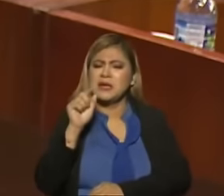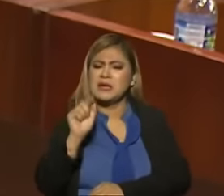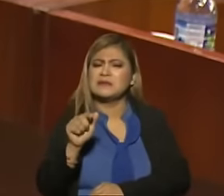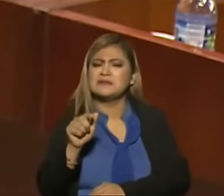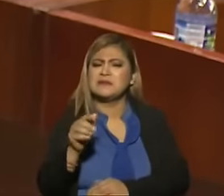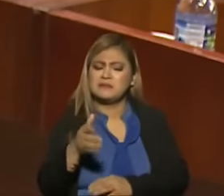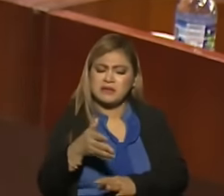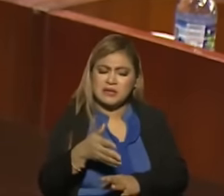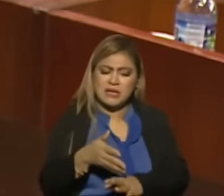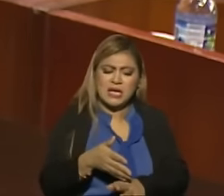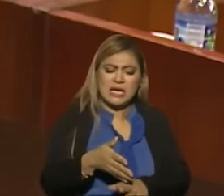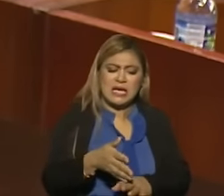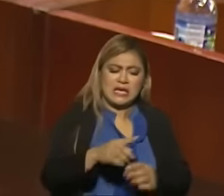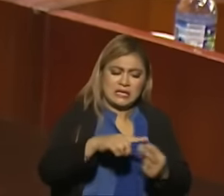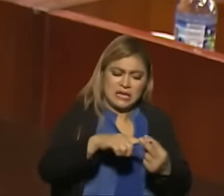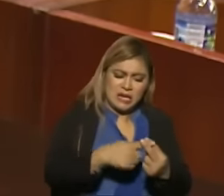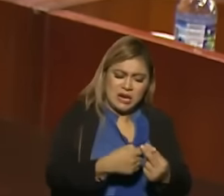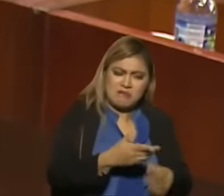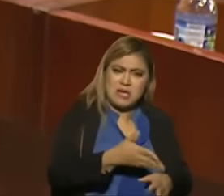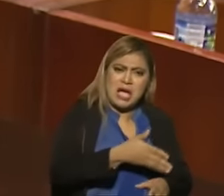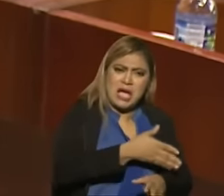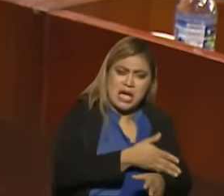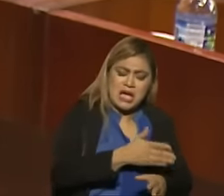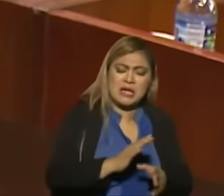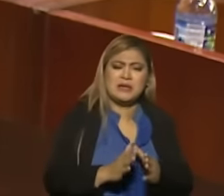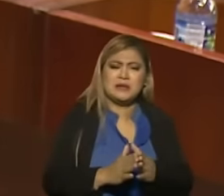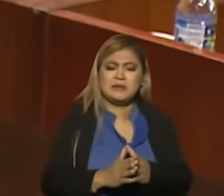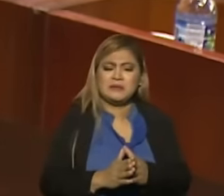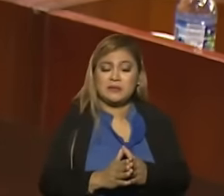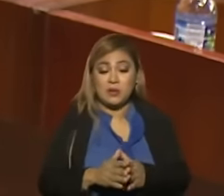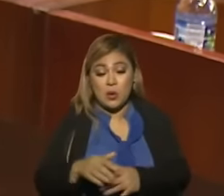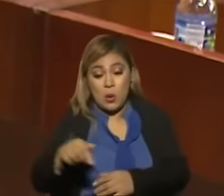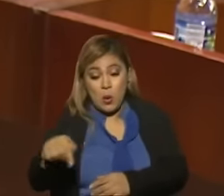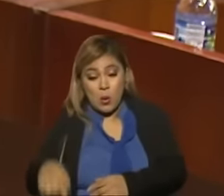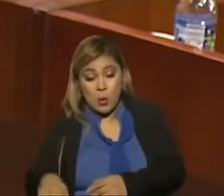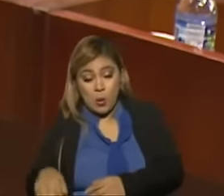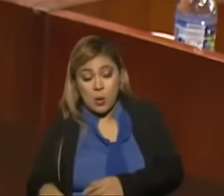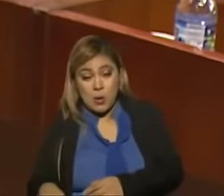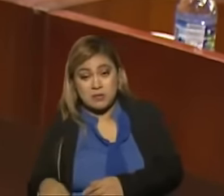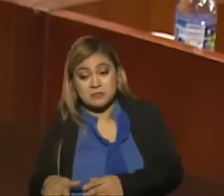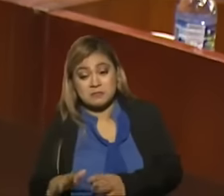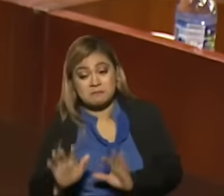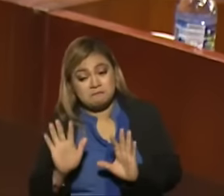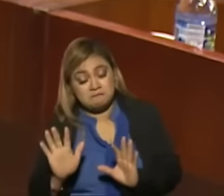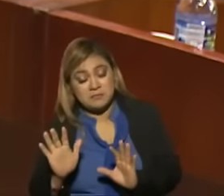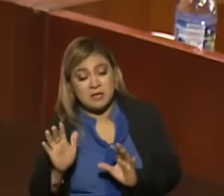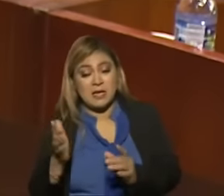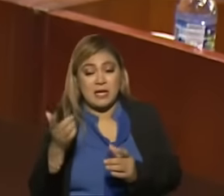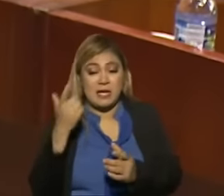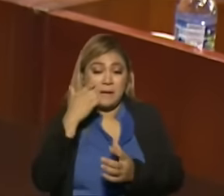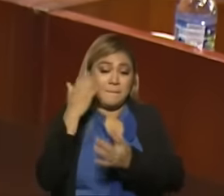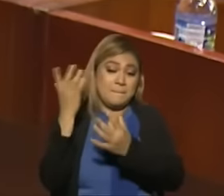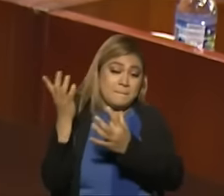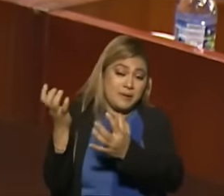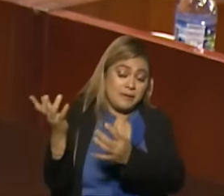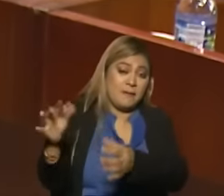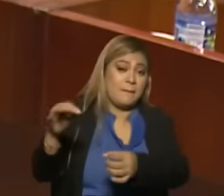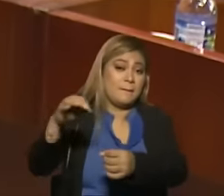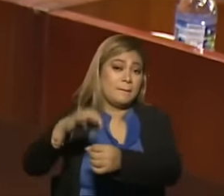escasos días, hoy puede terminar con una votación que